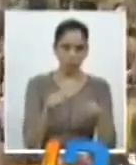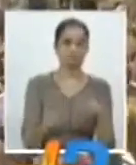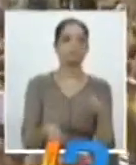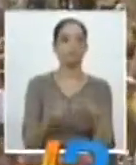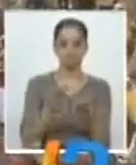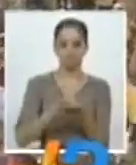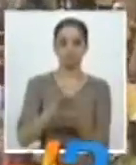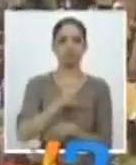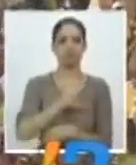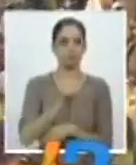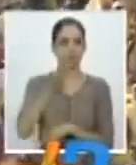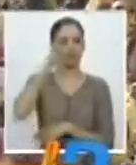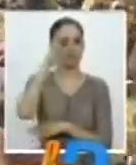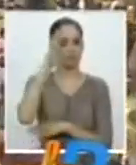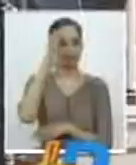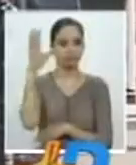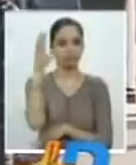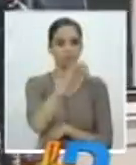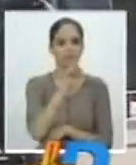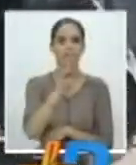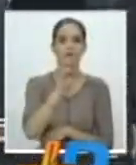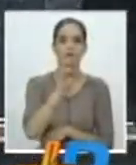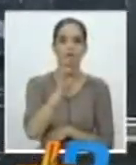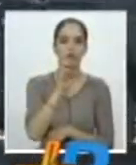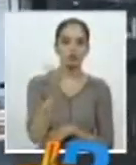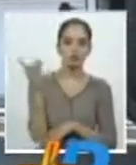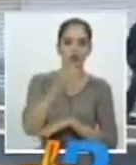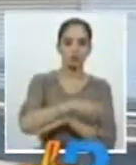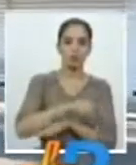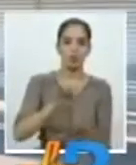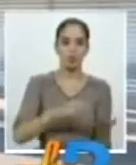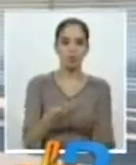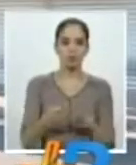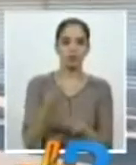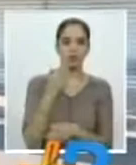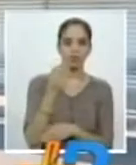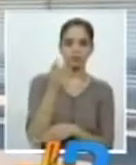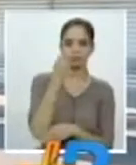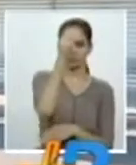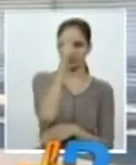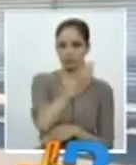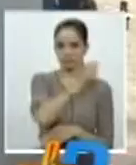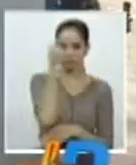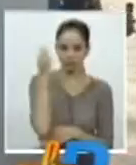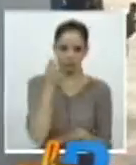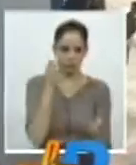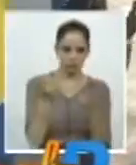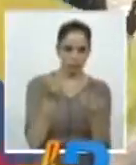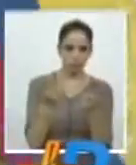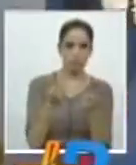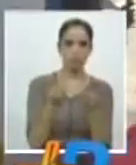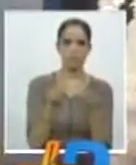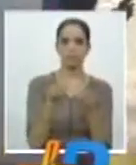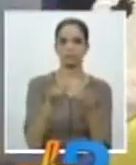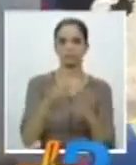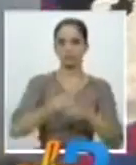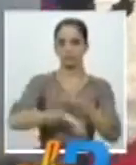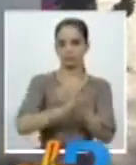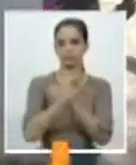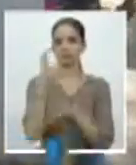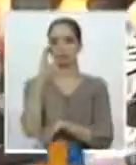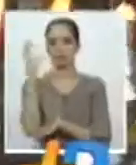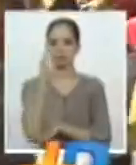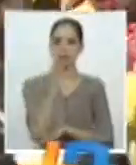Cali, las autoridades registraron 8 muertes en la noche del domingo tras finalizar los operativos de control realizados para el partido de Colombia frente a